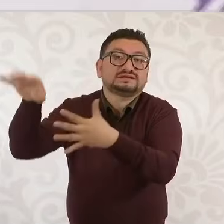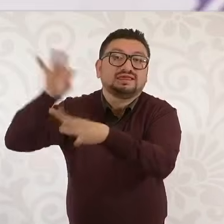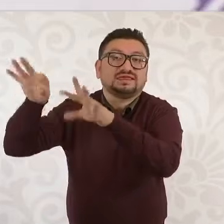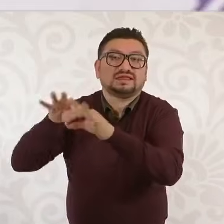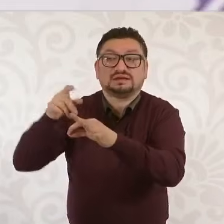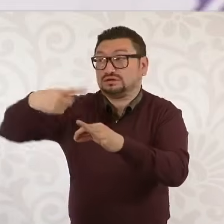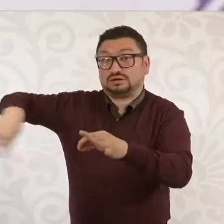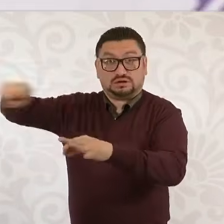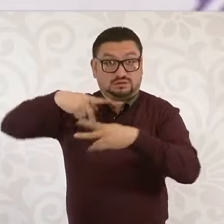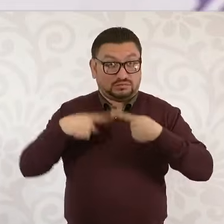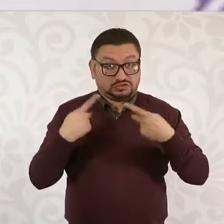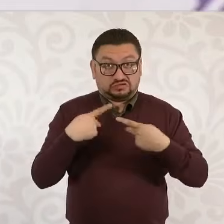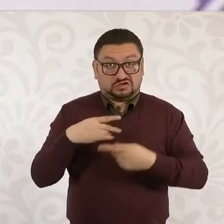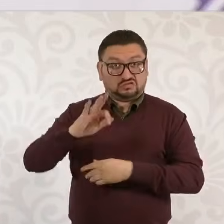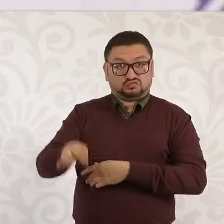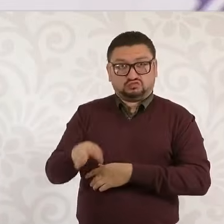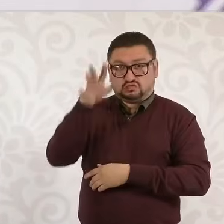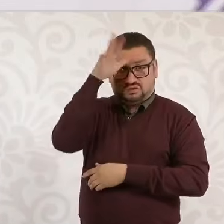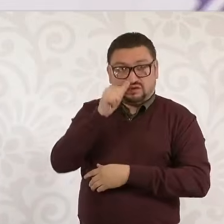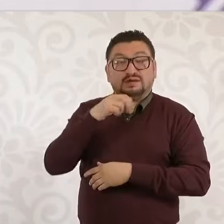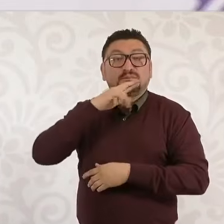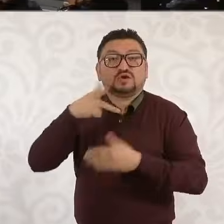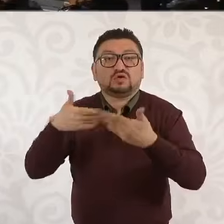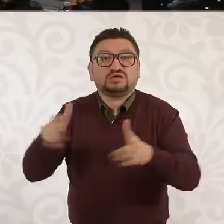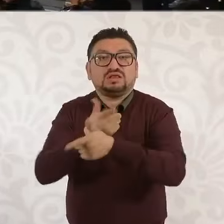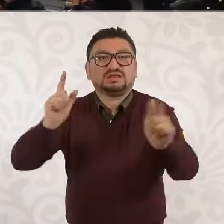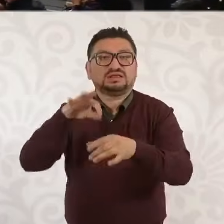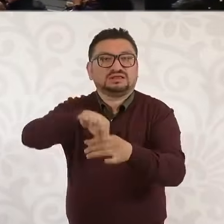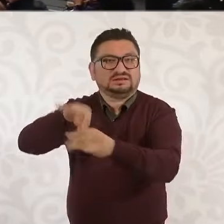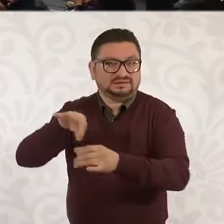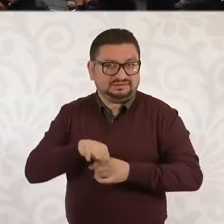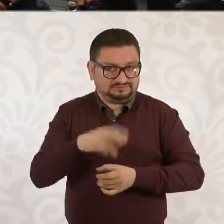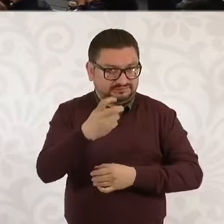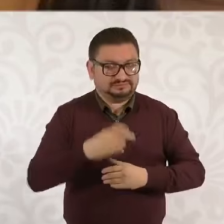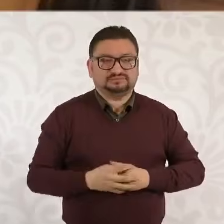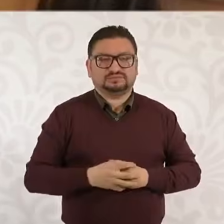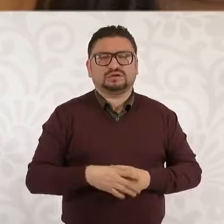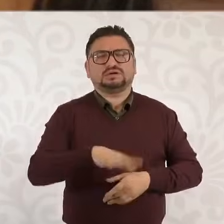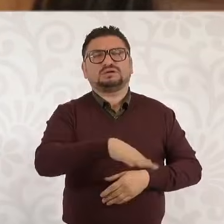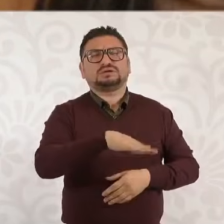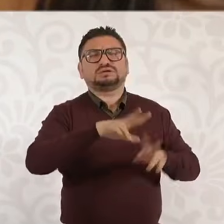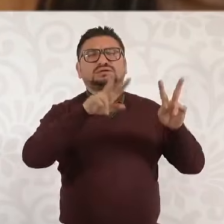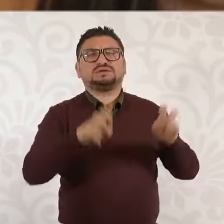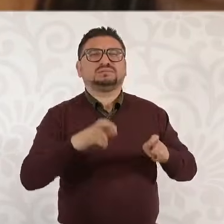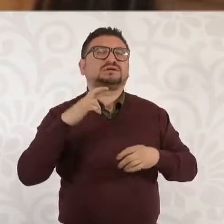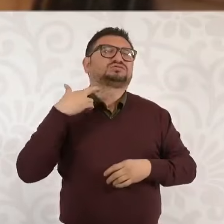que quiere pues es que haya elección, que la gente elija. Y sobre este tema de los